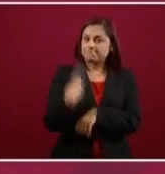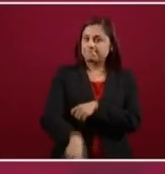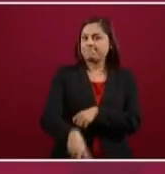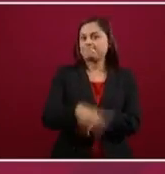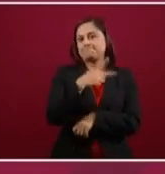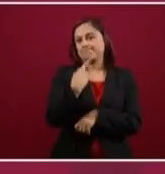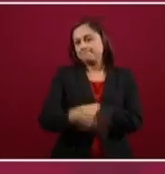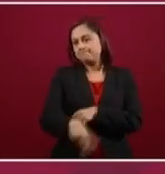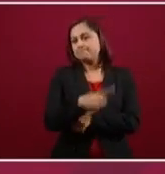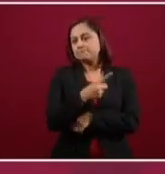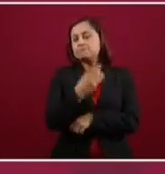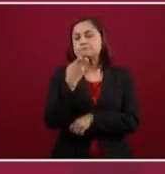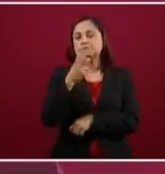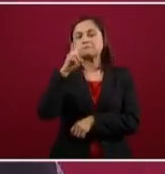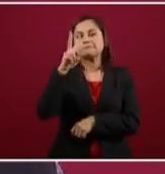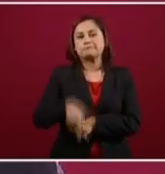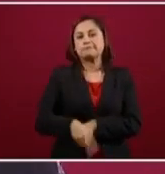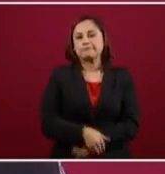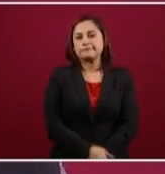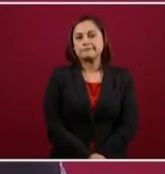mucho más dañino.